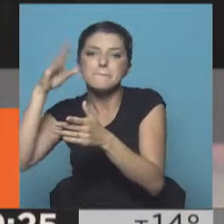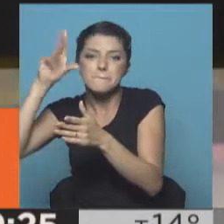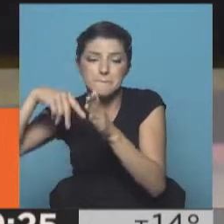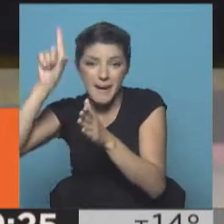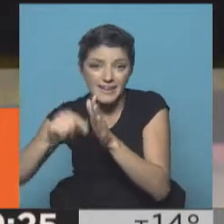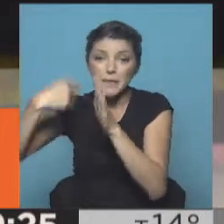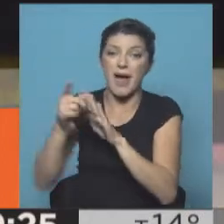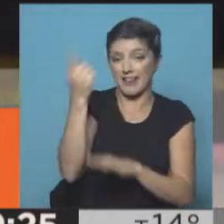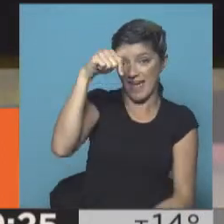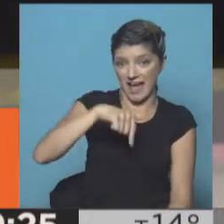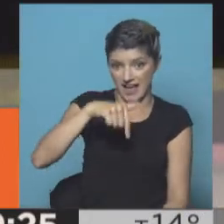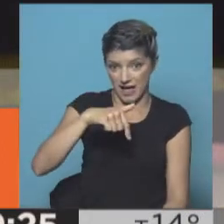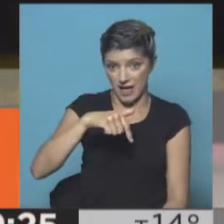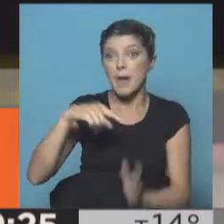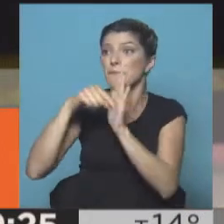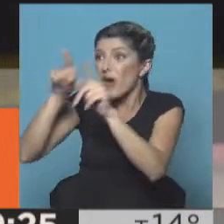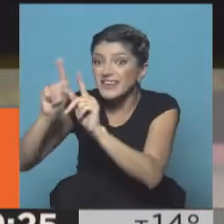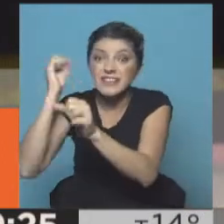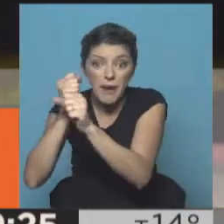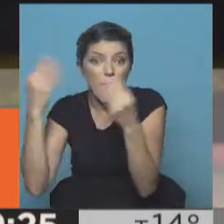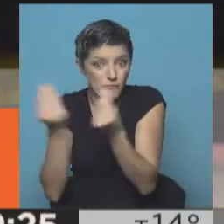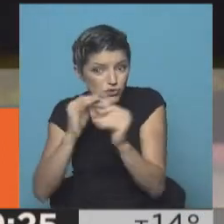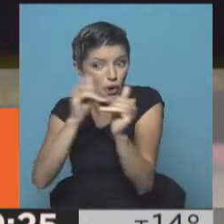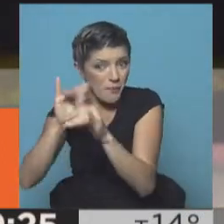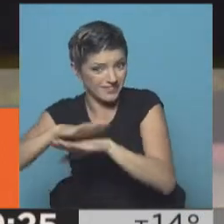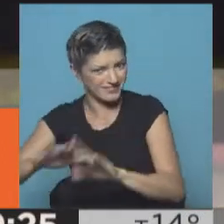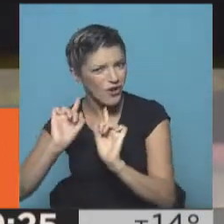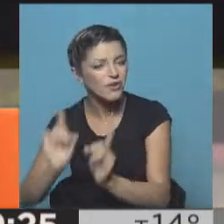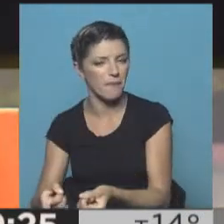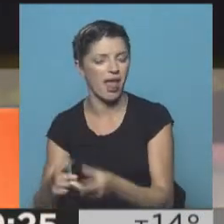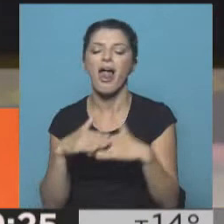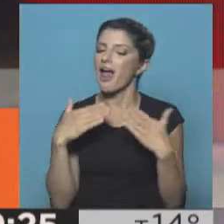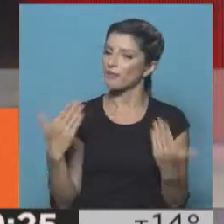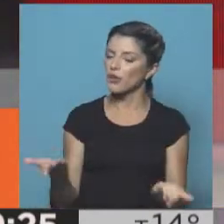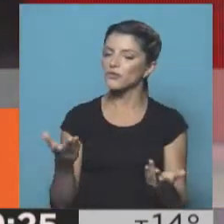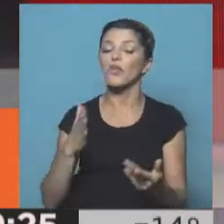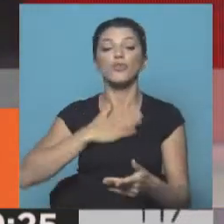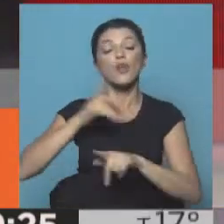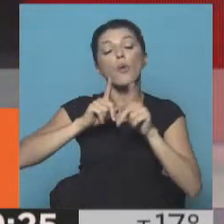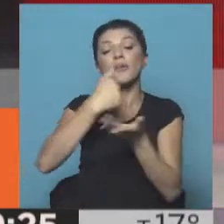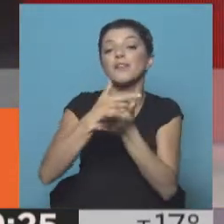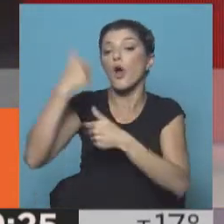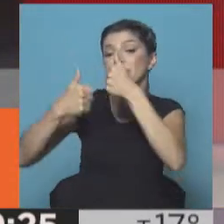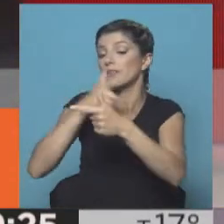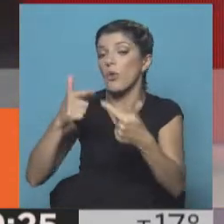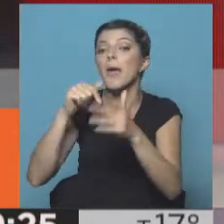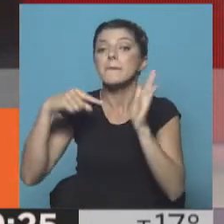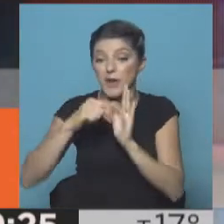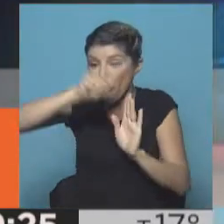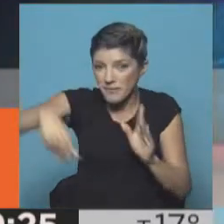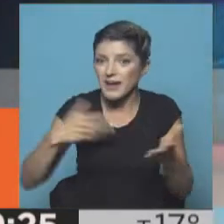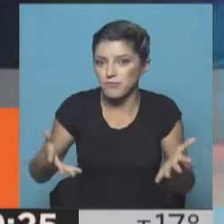los más afectados. Entonces, también para resolver el problema de pobreza tenemos que cuidar determinadas áreas que, aunque no seamos competitivos, son las que generan trabajo en nuestro país.